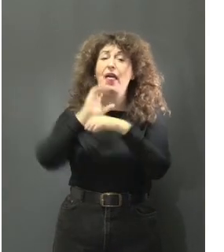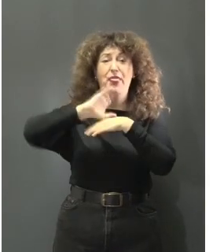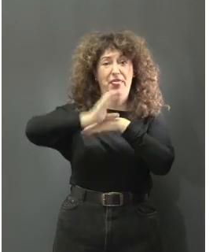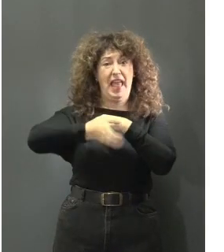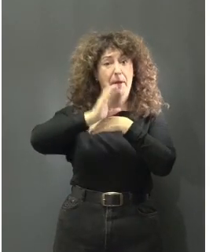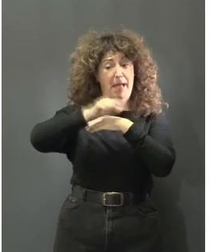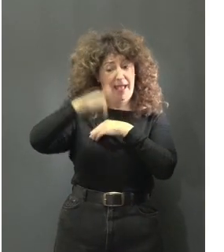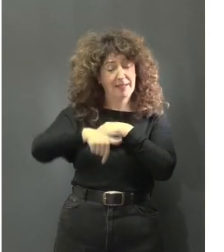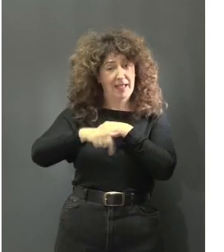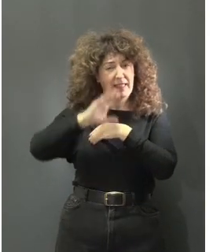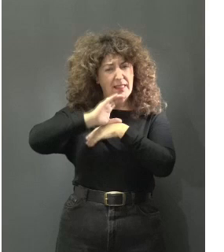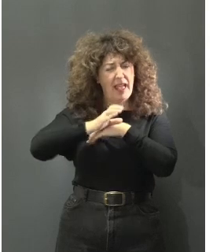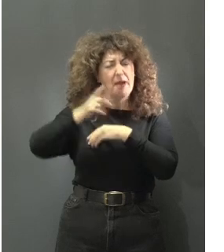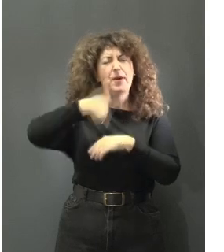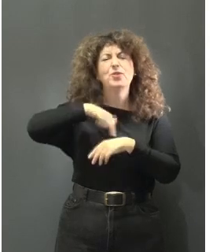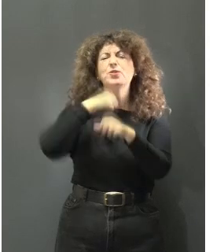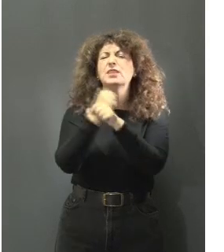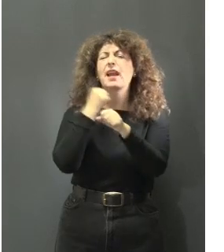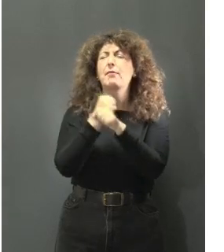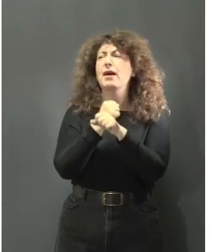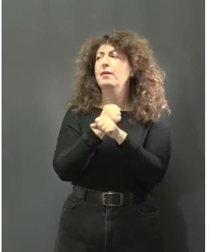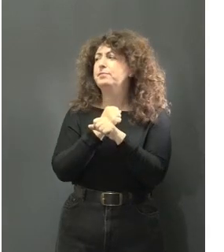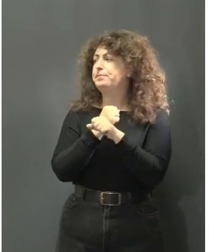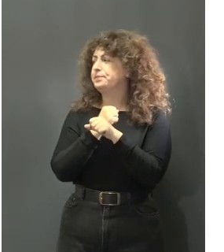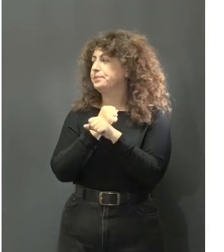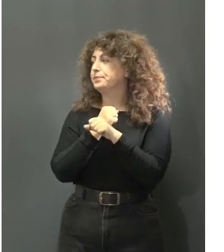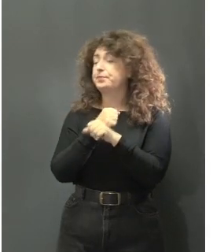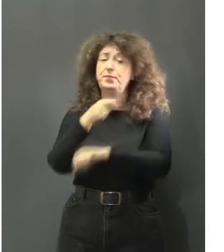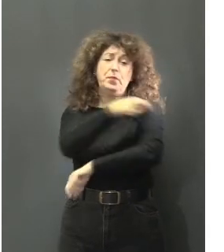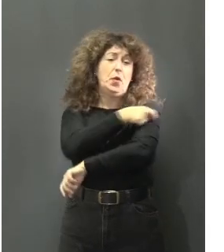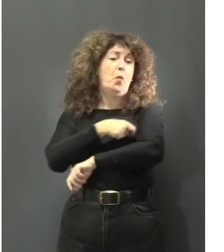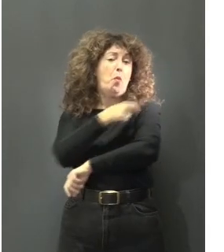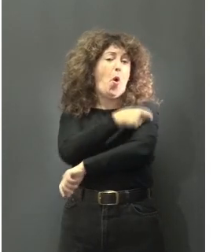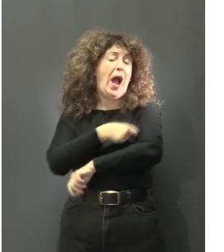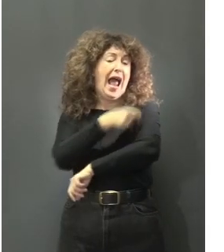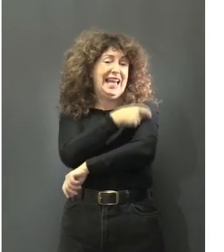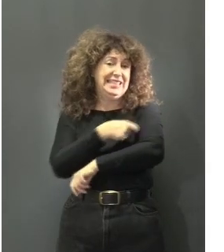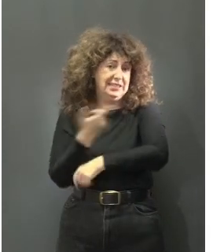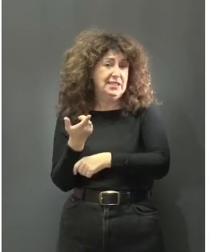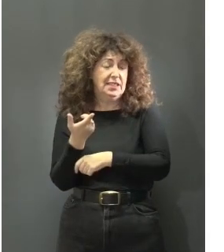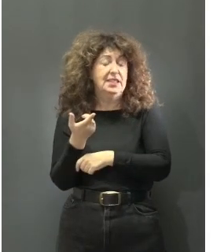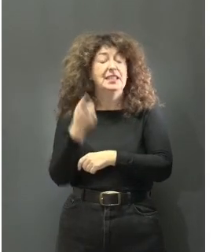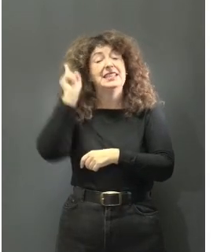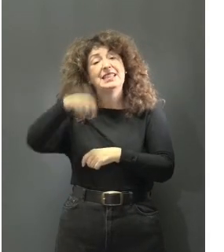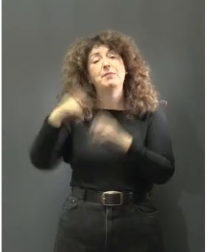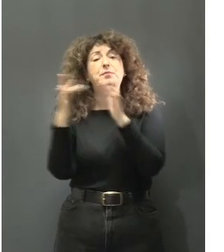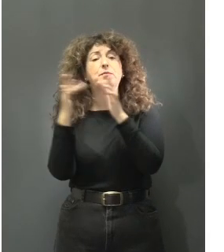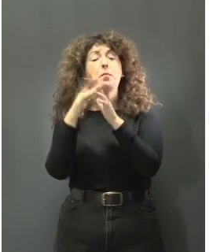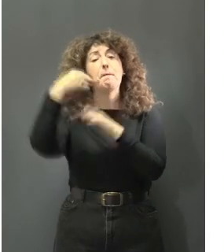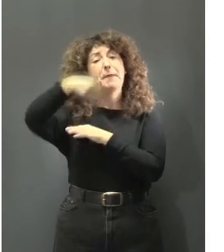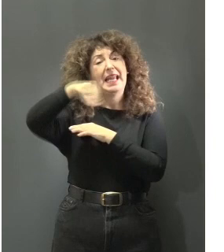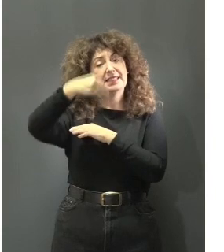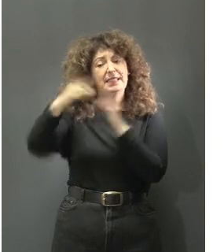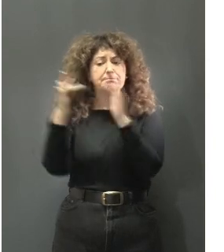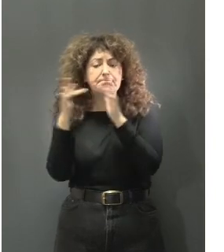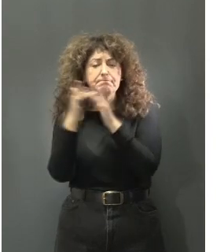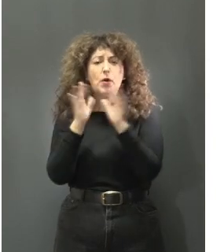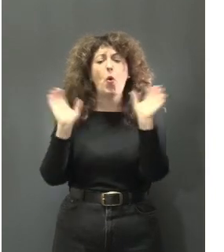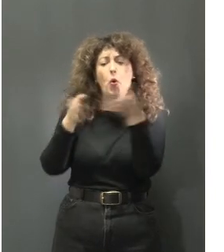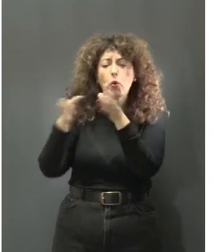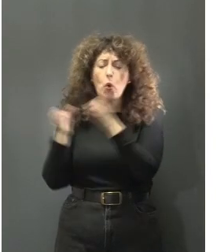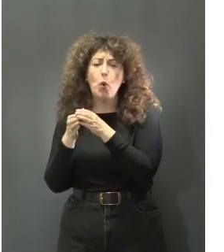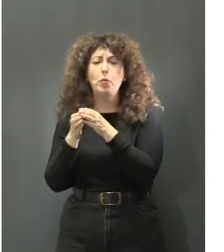pues, trabajamos como vocales o a veces con la presidencia en grupos para la elaboración de